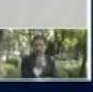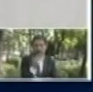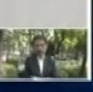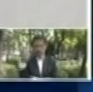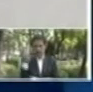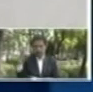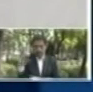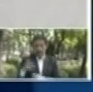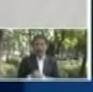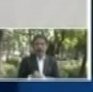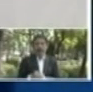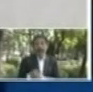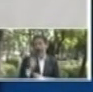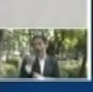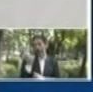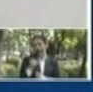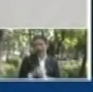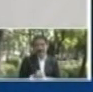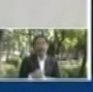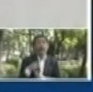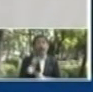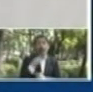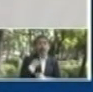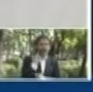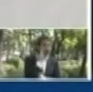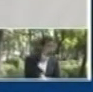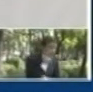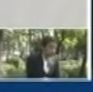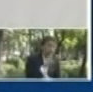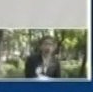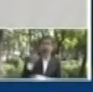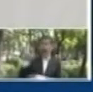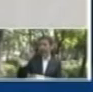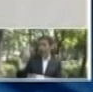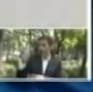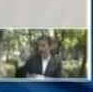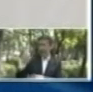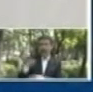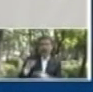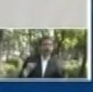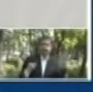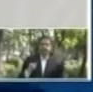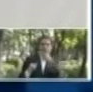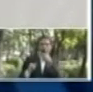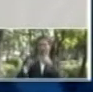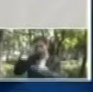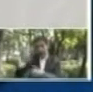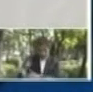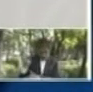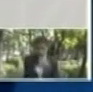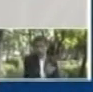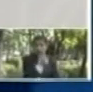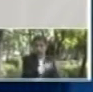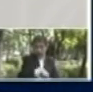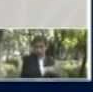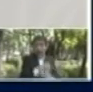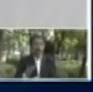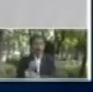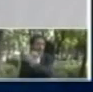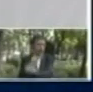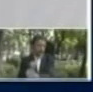es fiscalizable. Bueno, luego, ¿qué tiene que ver el INE en todo esto? En el caso de